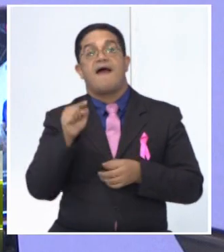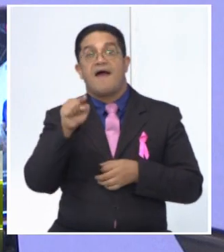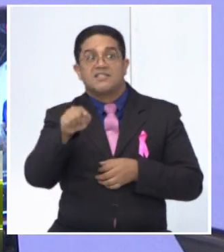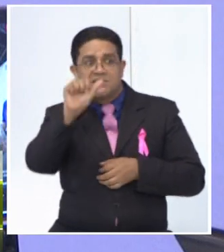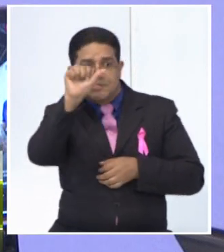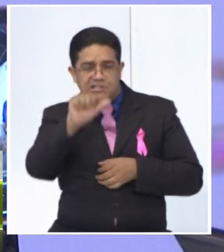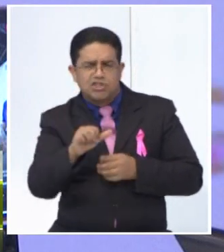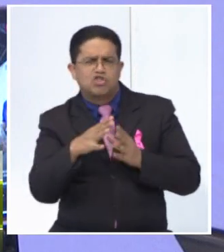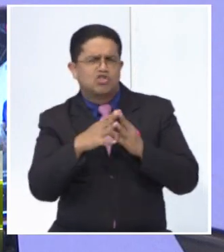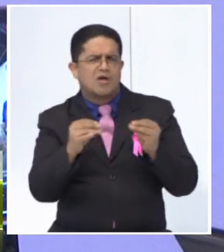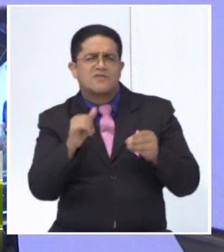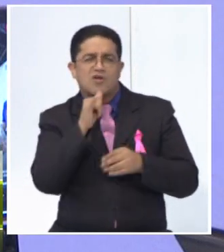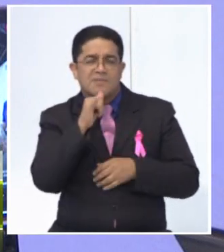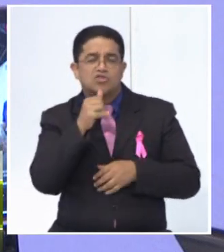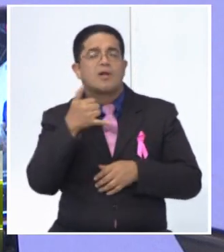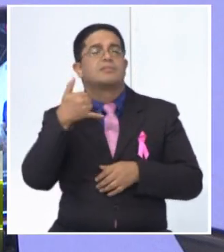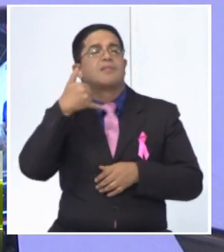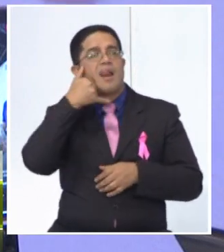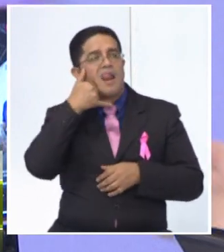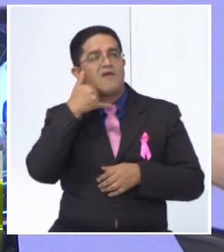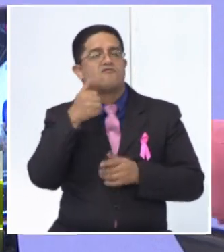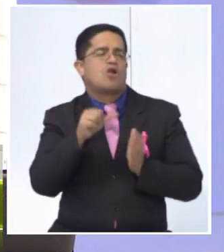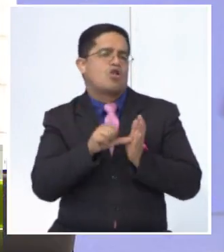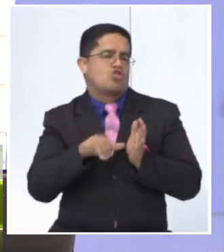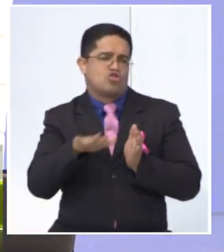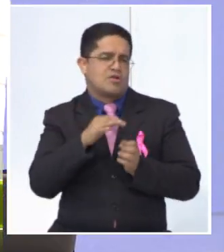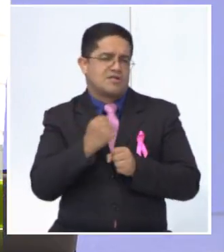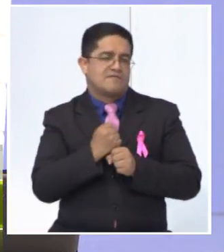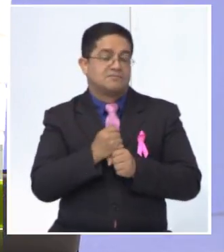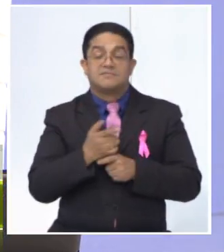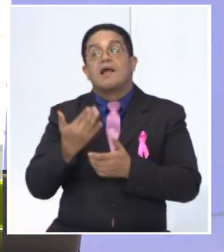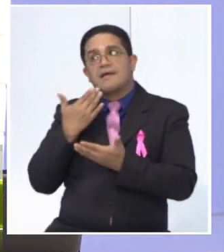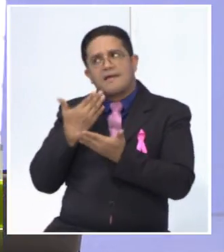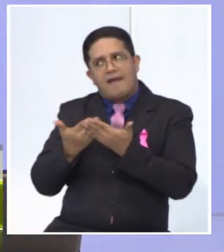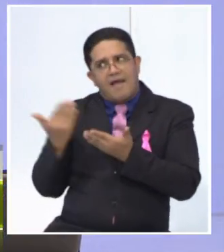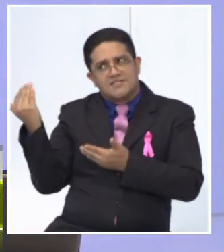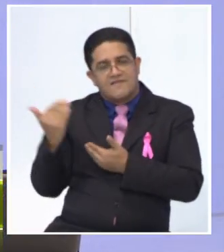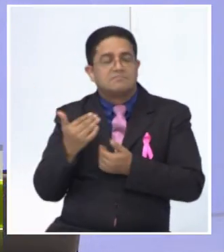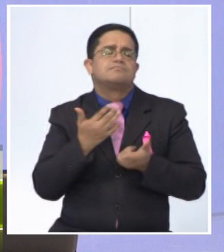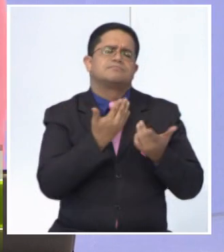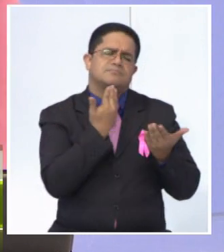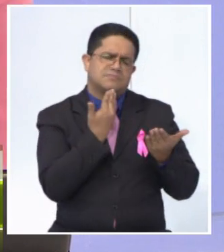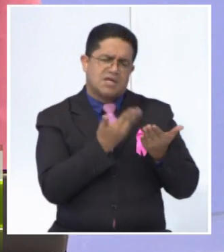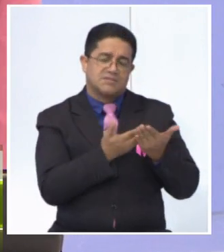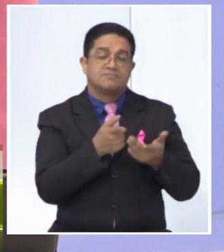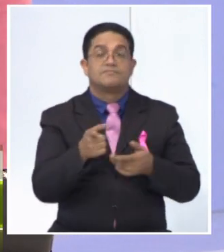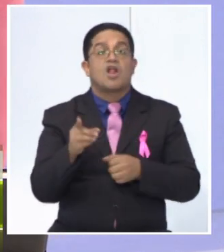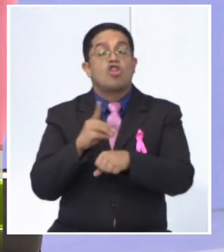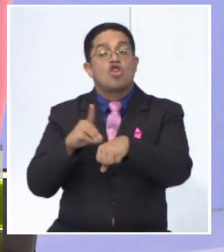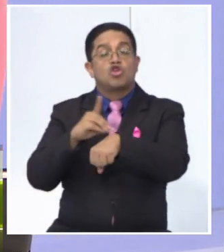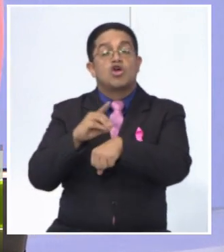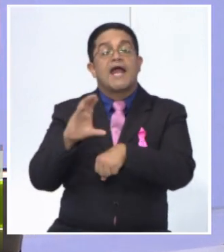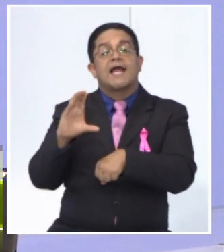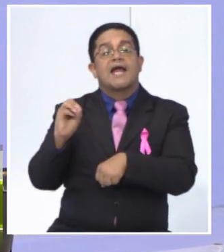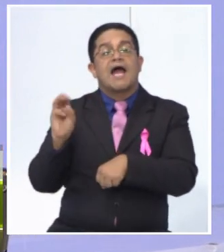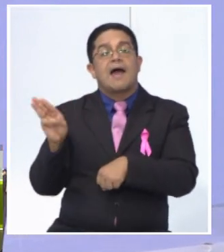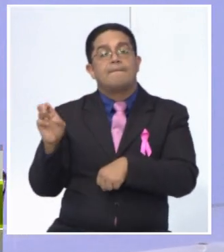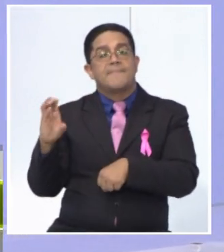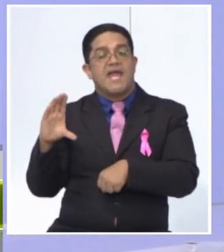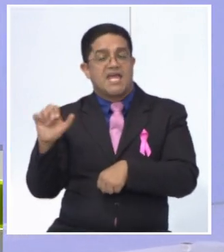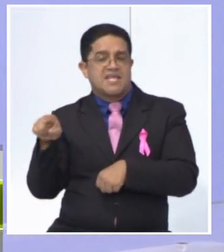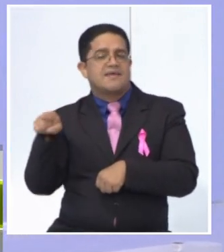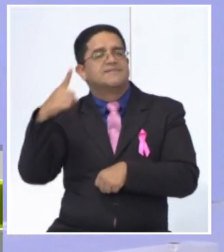los datos míos, el teléfono, etcétera. Gracias por acompañarnos. No, el día gracias. de hoy. Muchas gracias. La doctora María Daniela Capecchi nos estuvo acompañando, ella